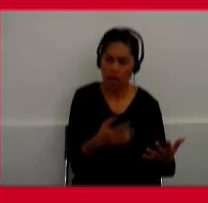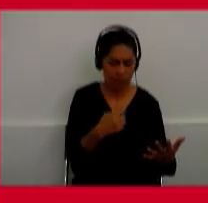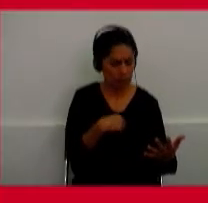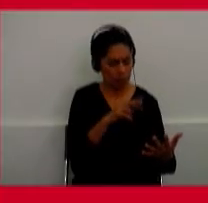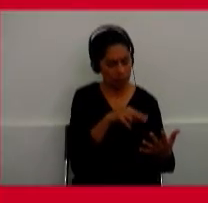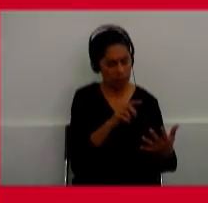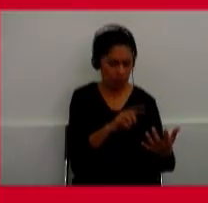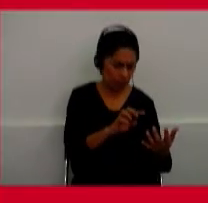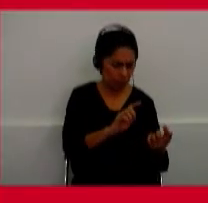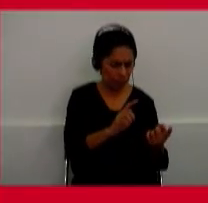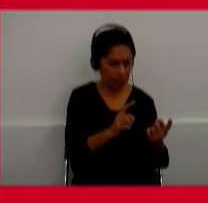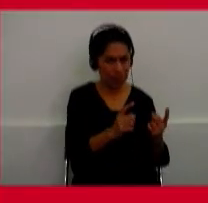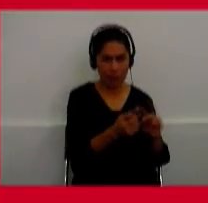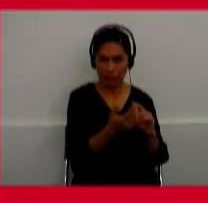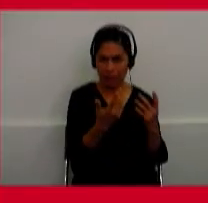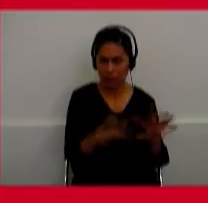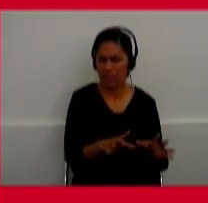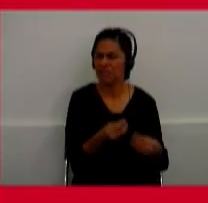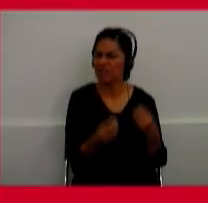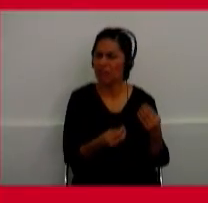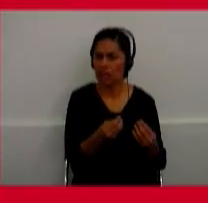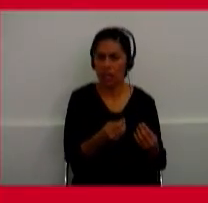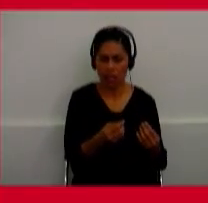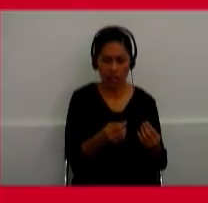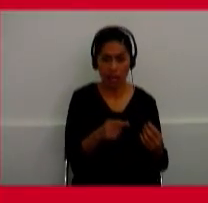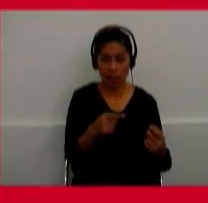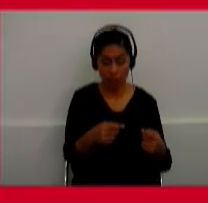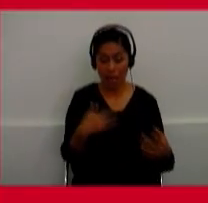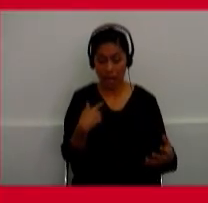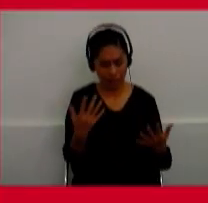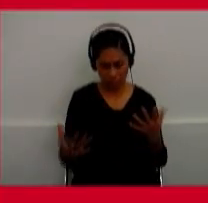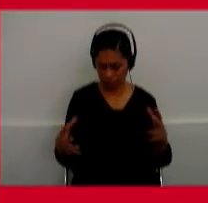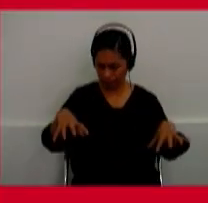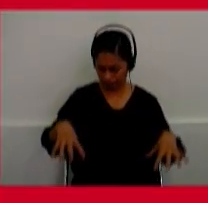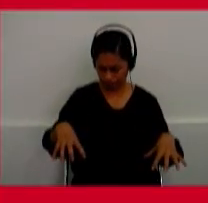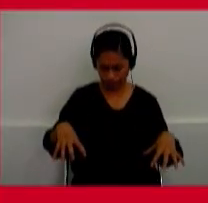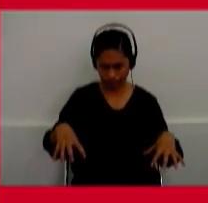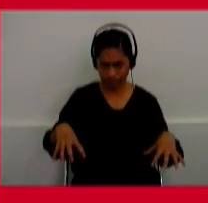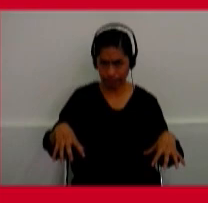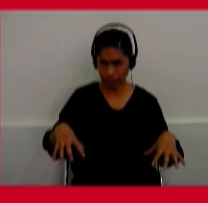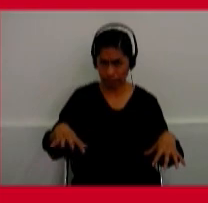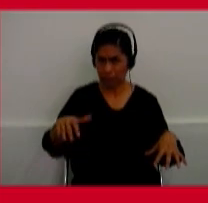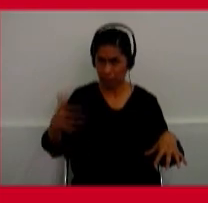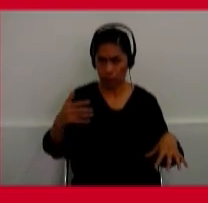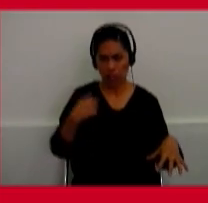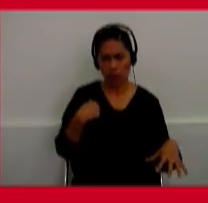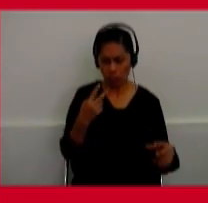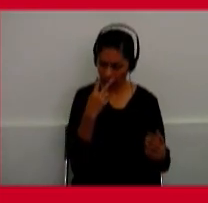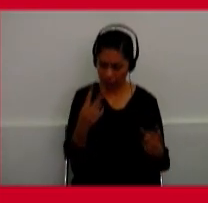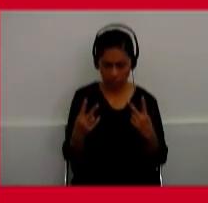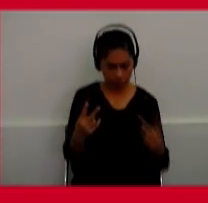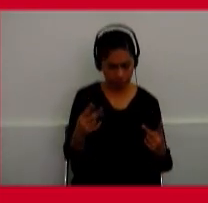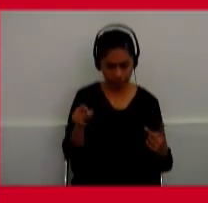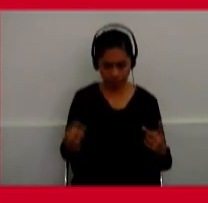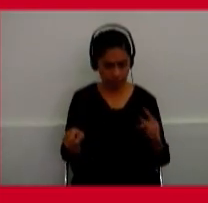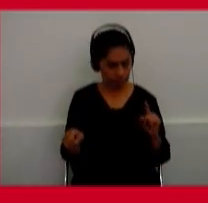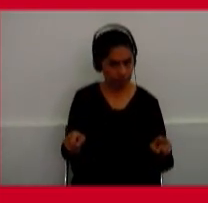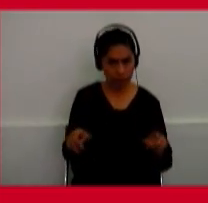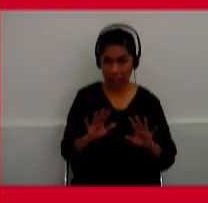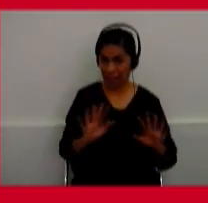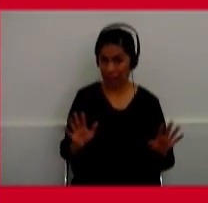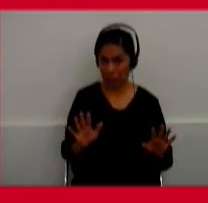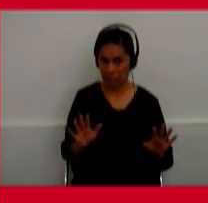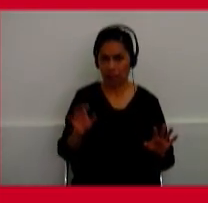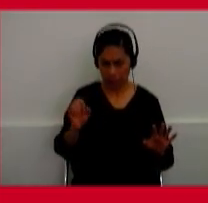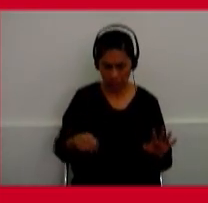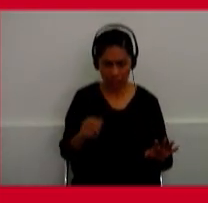rotándolos. ¿Cuál es el objetivo de hacer una validación cruzada? Primero, evito que haya un sobreentrenamiento del modelo, es decir, que mi modelo solamente se especialice en